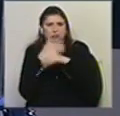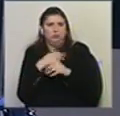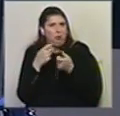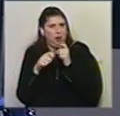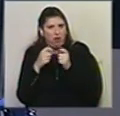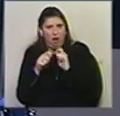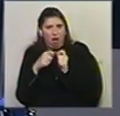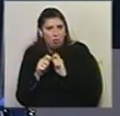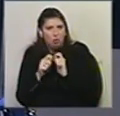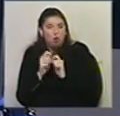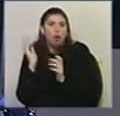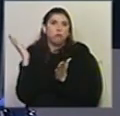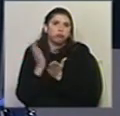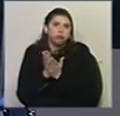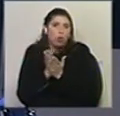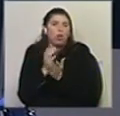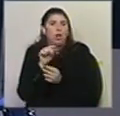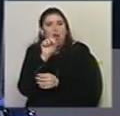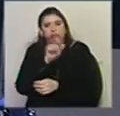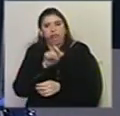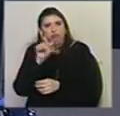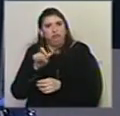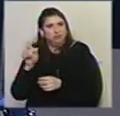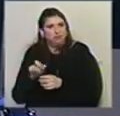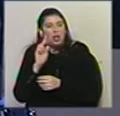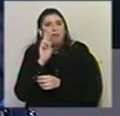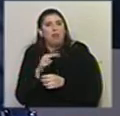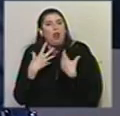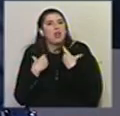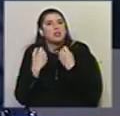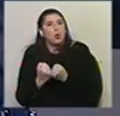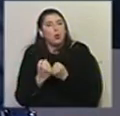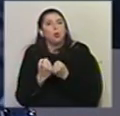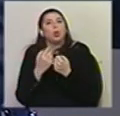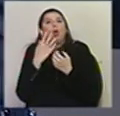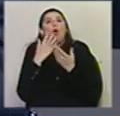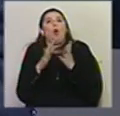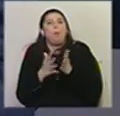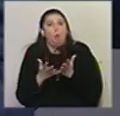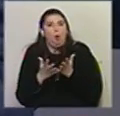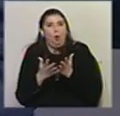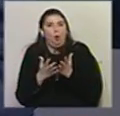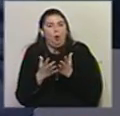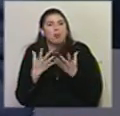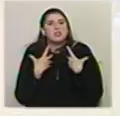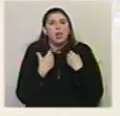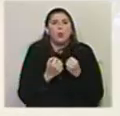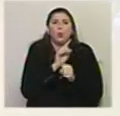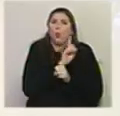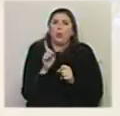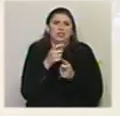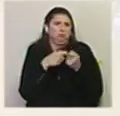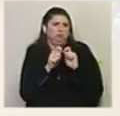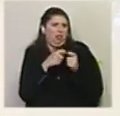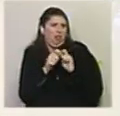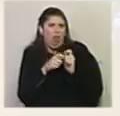termina condenando esa cuestión tan básica de considerar la salud como un bien público. Salud no es mercado. Claro. Los